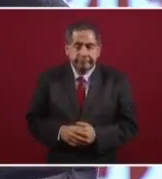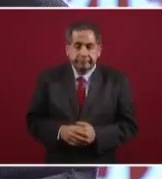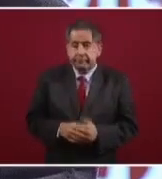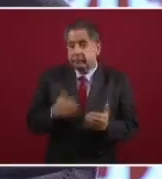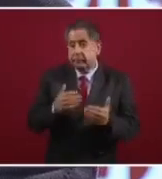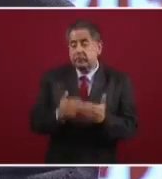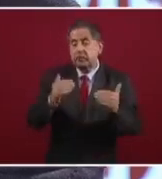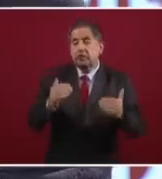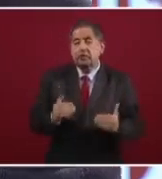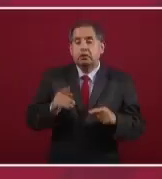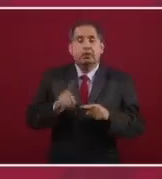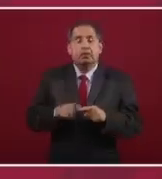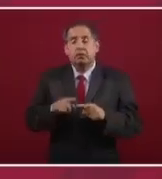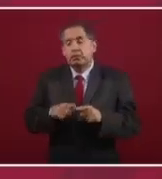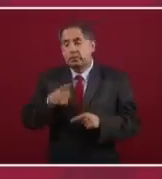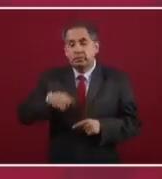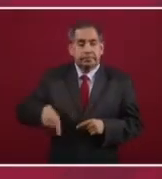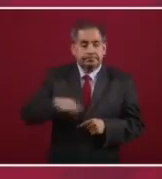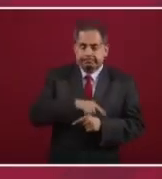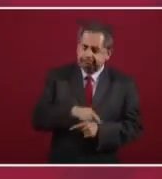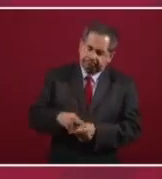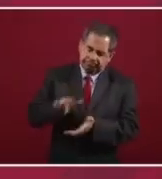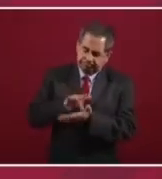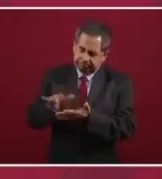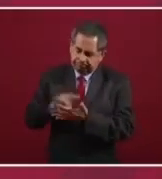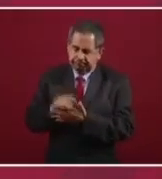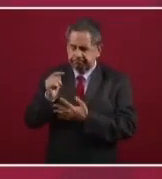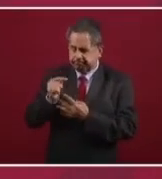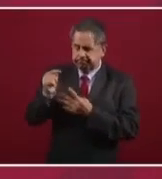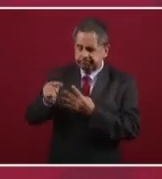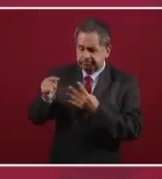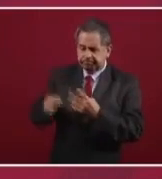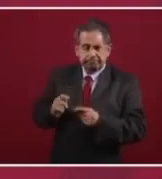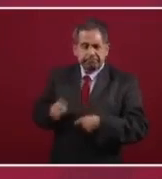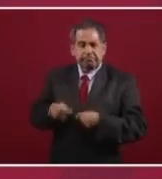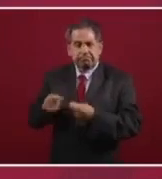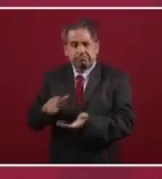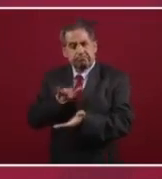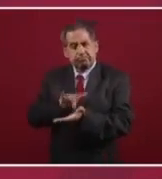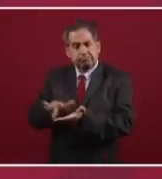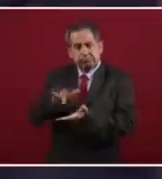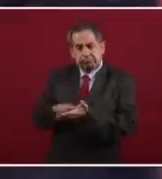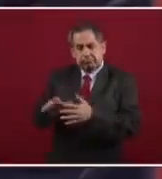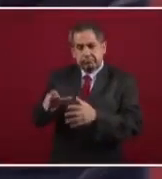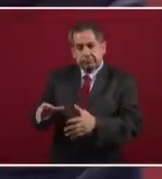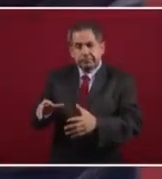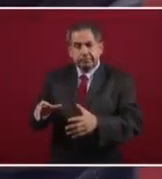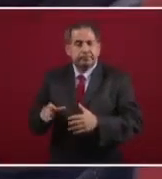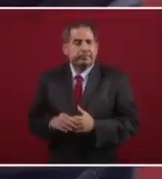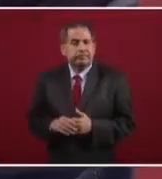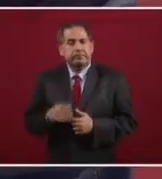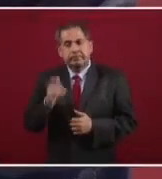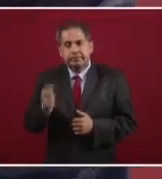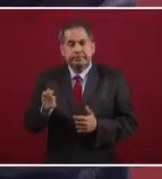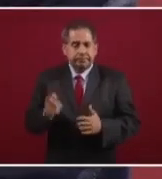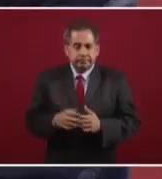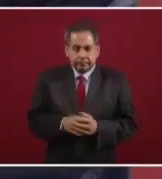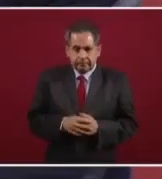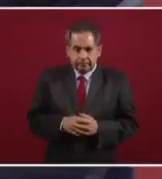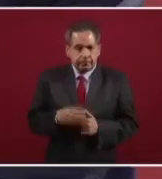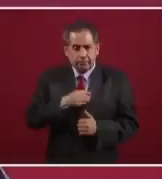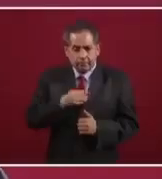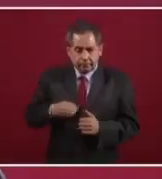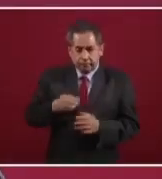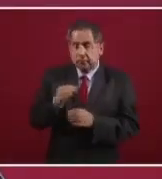vamos a apoyar todas estas acciones y vamos a